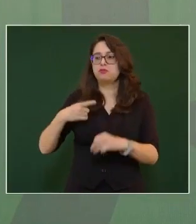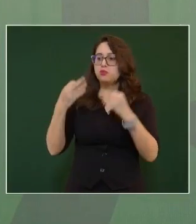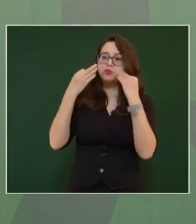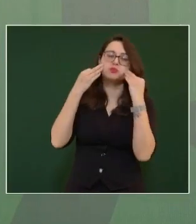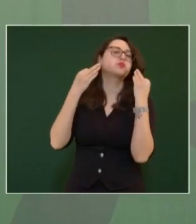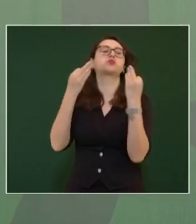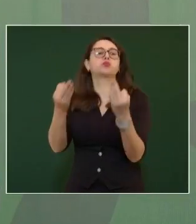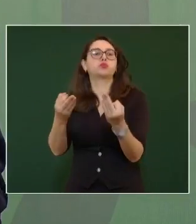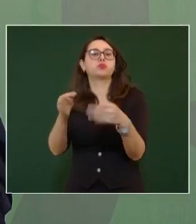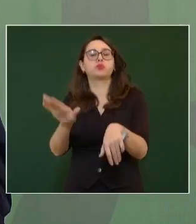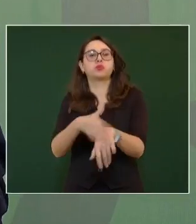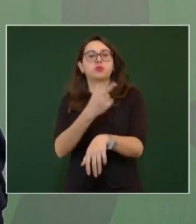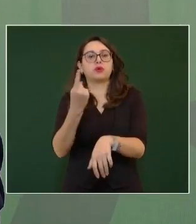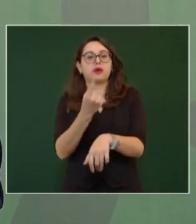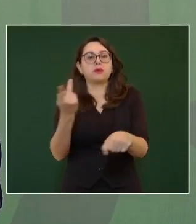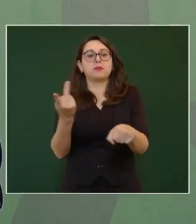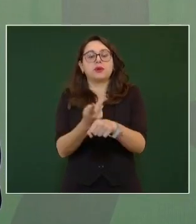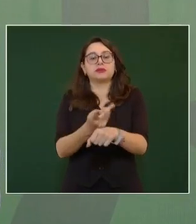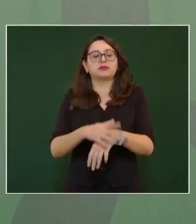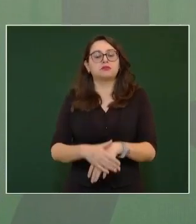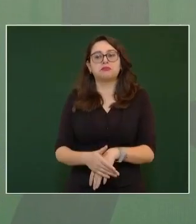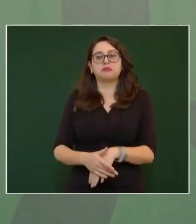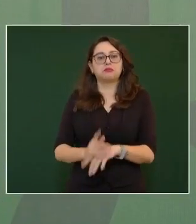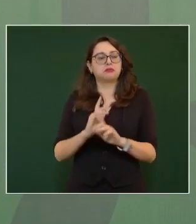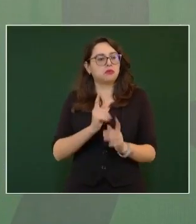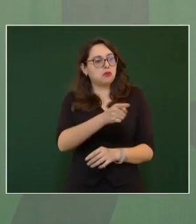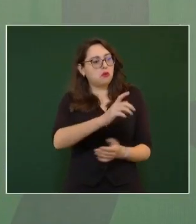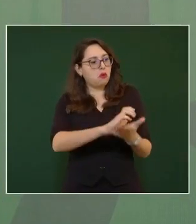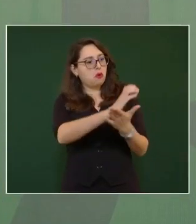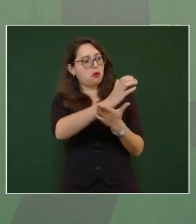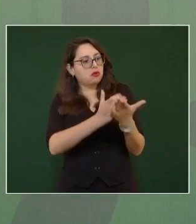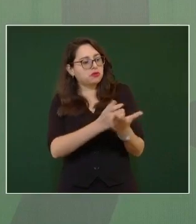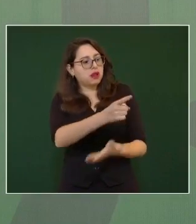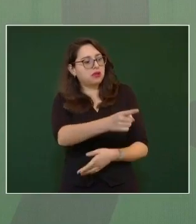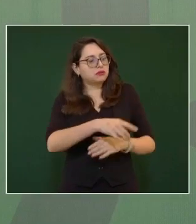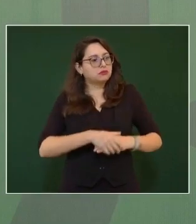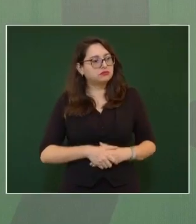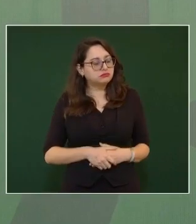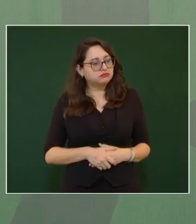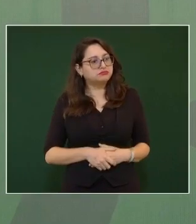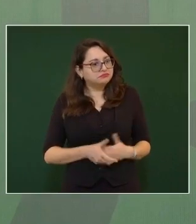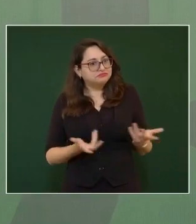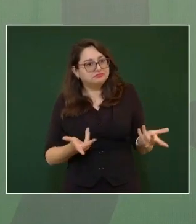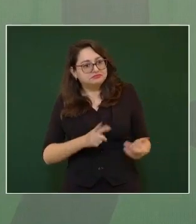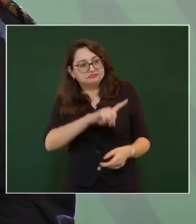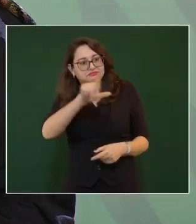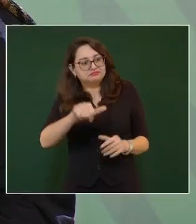esta carretera de Querétaro a la Ciudad de México tiene una concesión